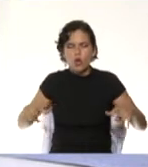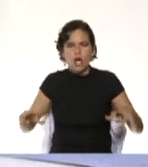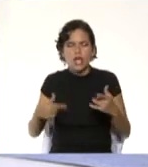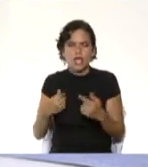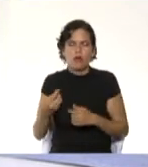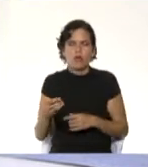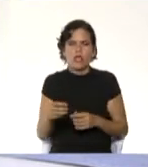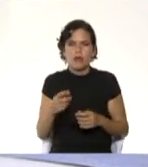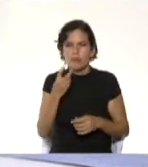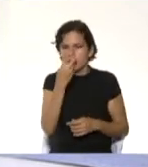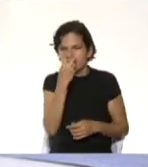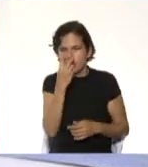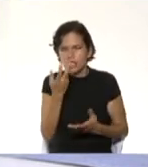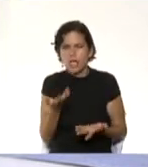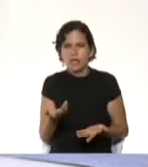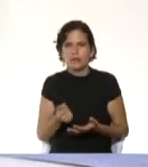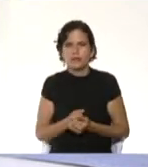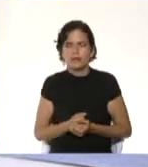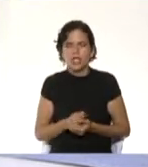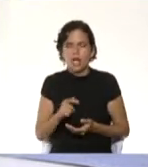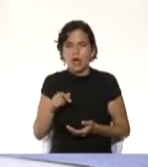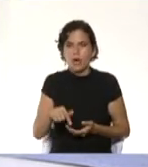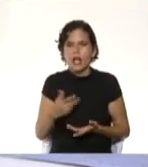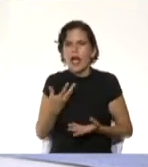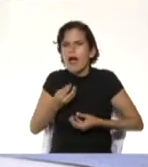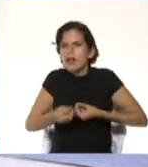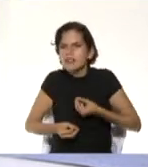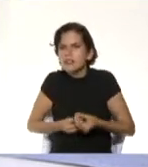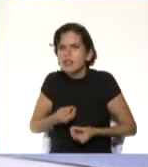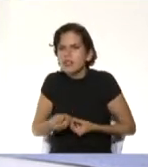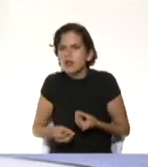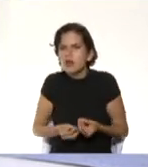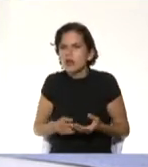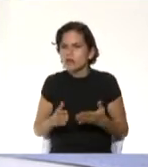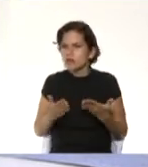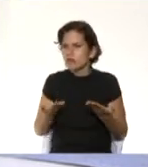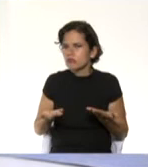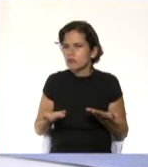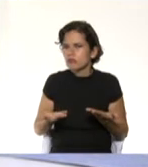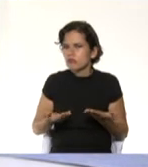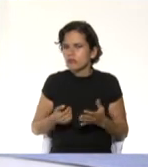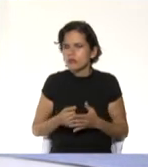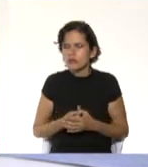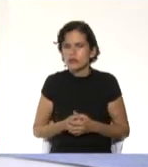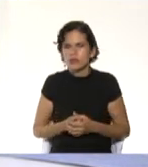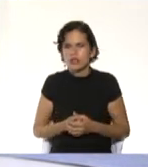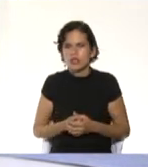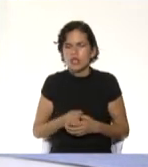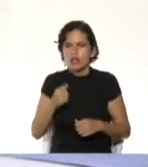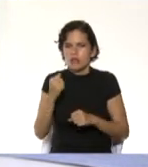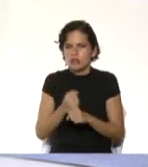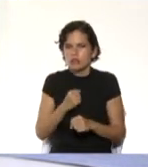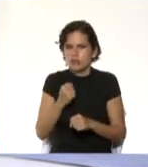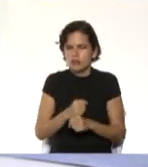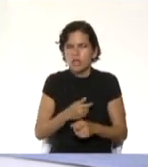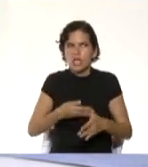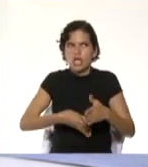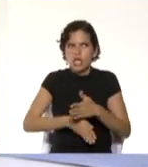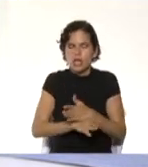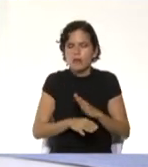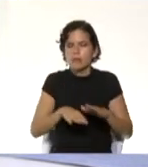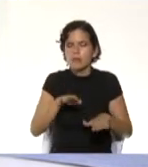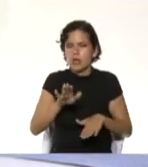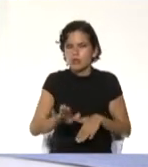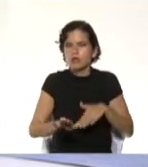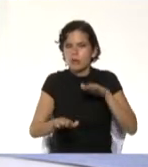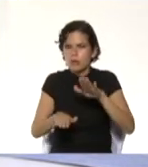voy a visitar. Ahora es esa parte de la ejecución. ¿En qué consiste esa ejecución? Bueno, en trabajar e ir